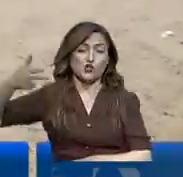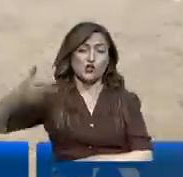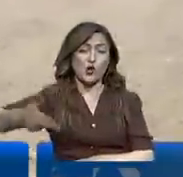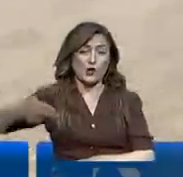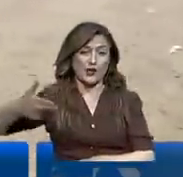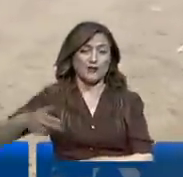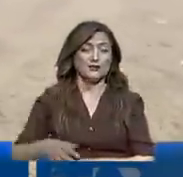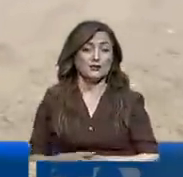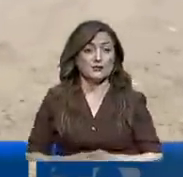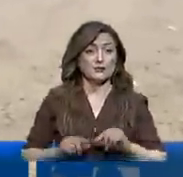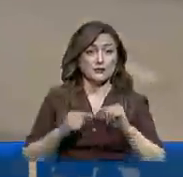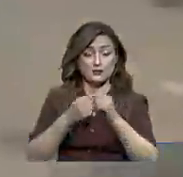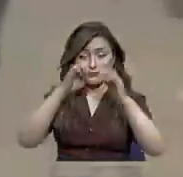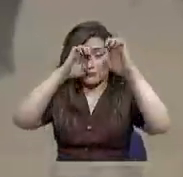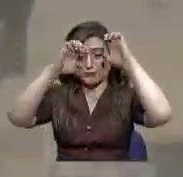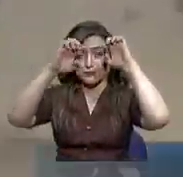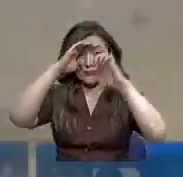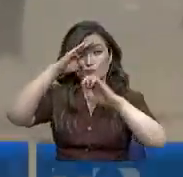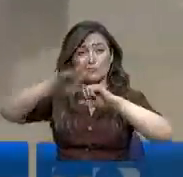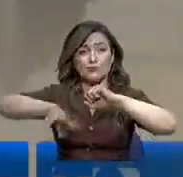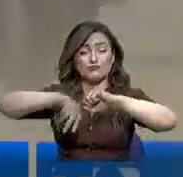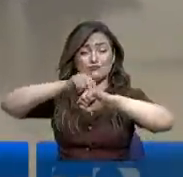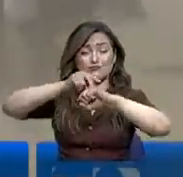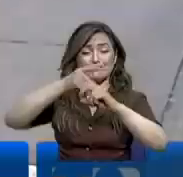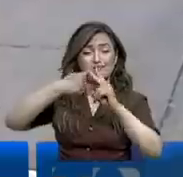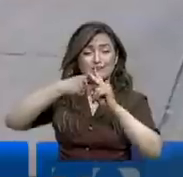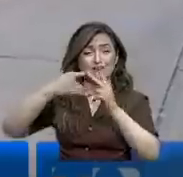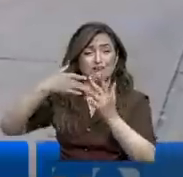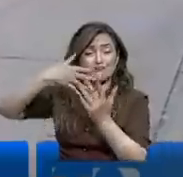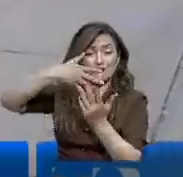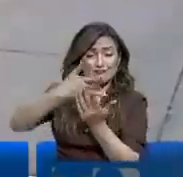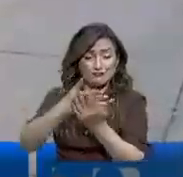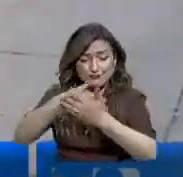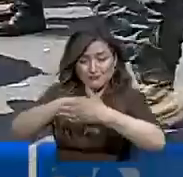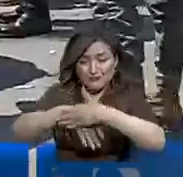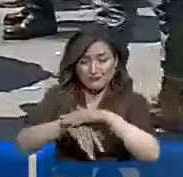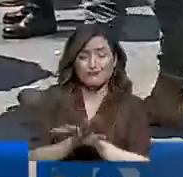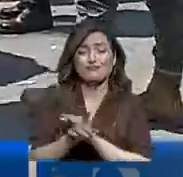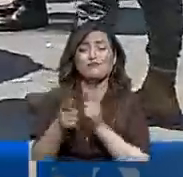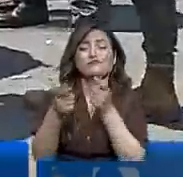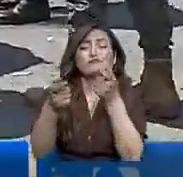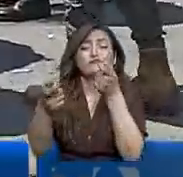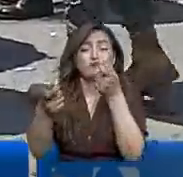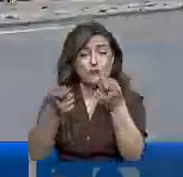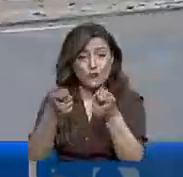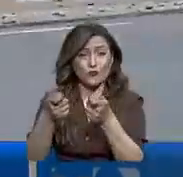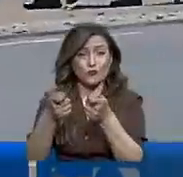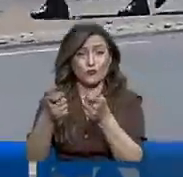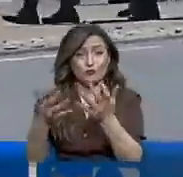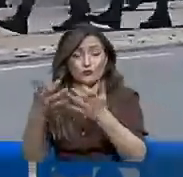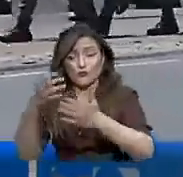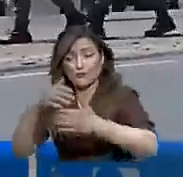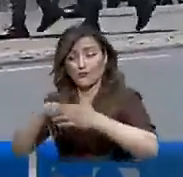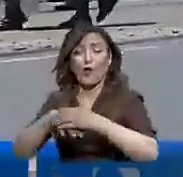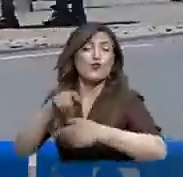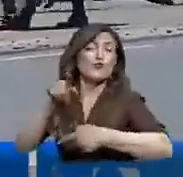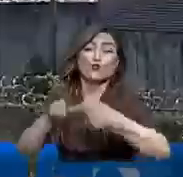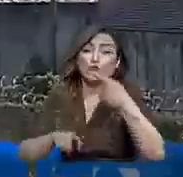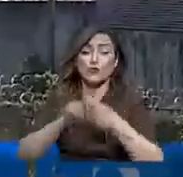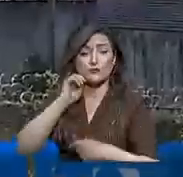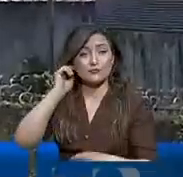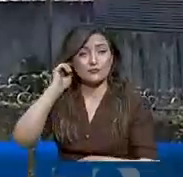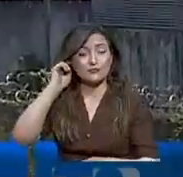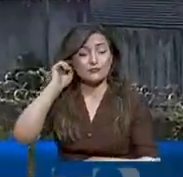miembros de los grupos tácticos de la policía nacional empezaron a llegar para intentar restablecer el orden pero el primer intento no lo pudieron lograr